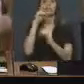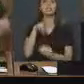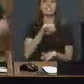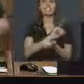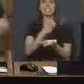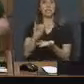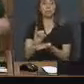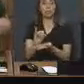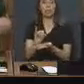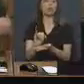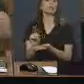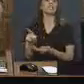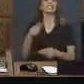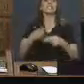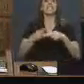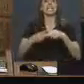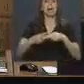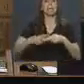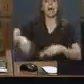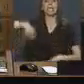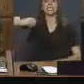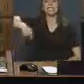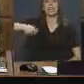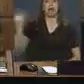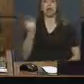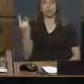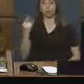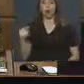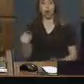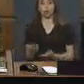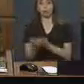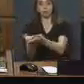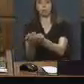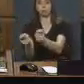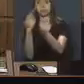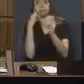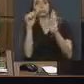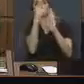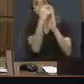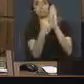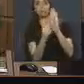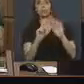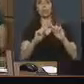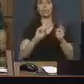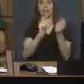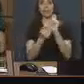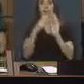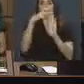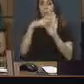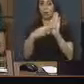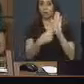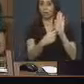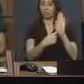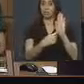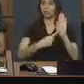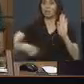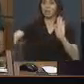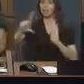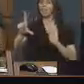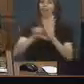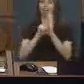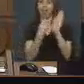como el Senado Universitario, que hoy día presentó también sus observaciones respecto a la reforma, un proyecto como este no va a contar con la legitimidad